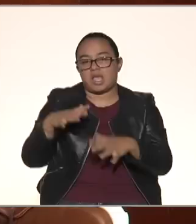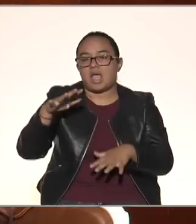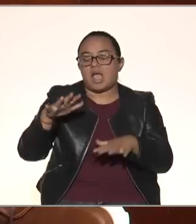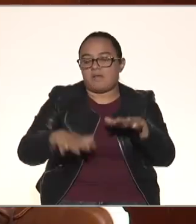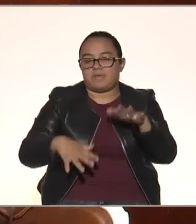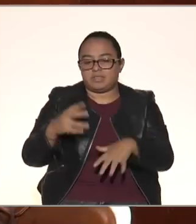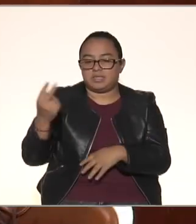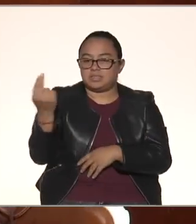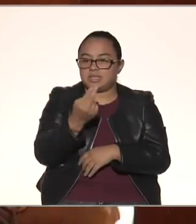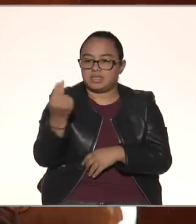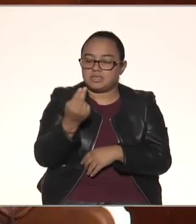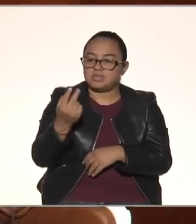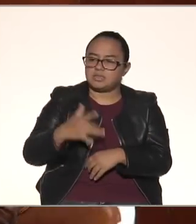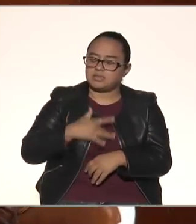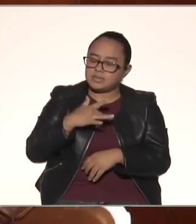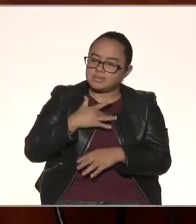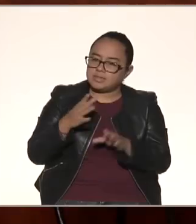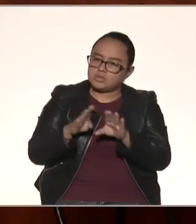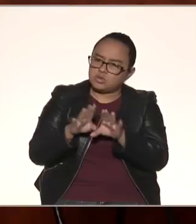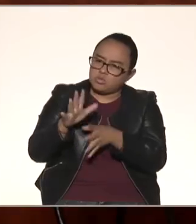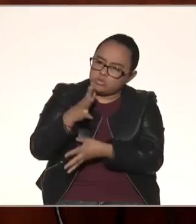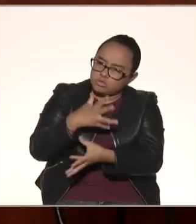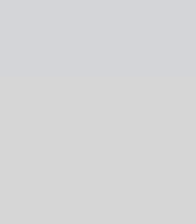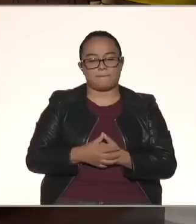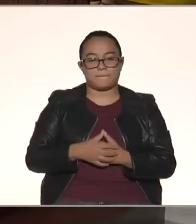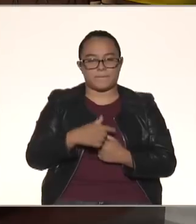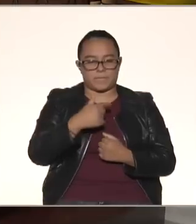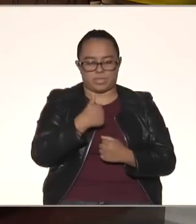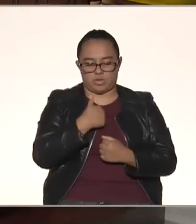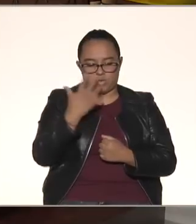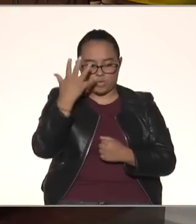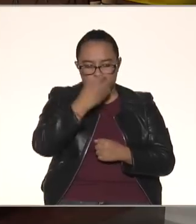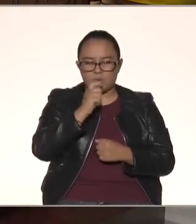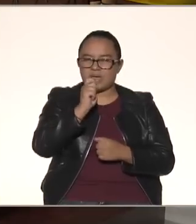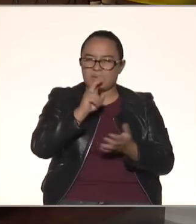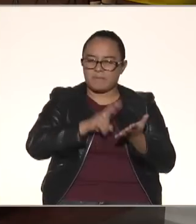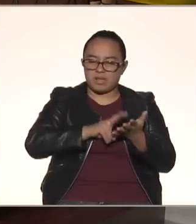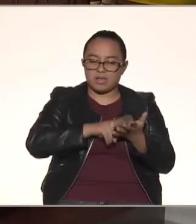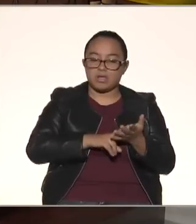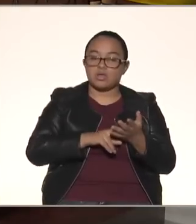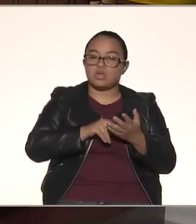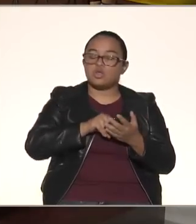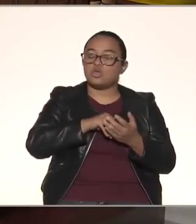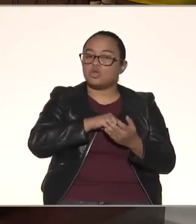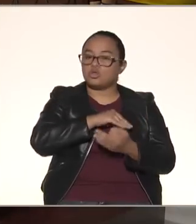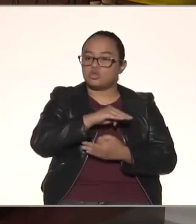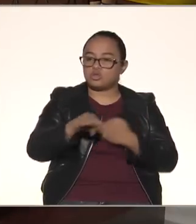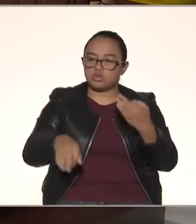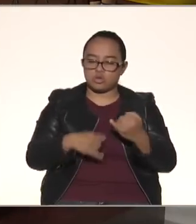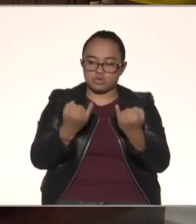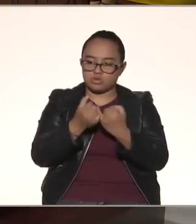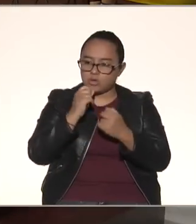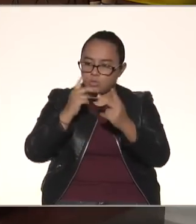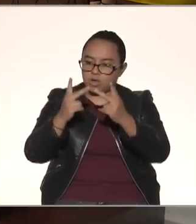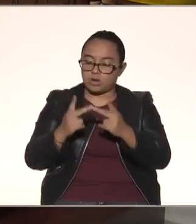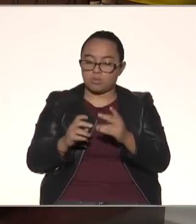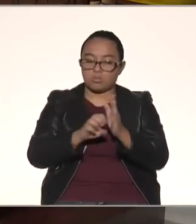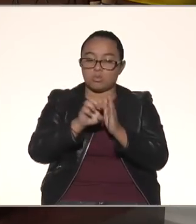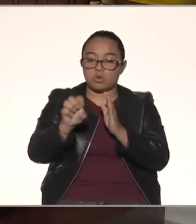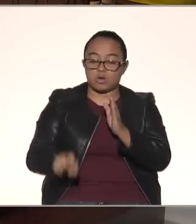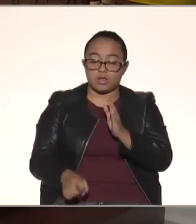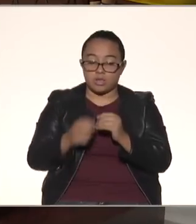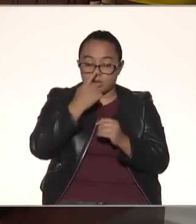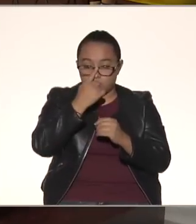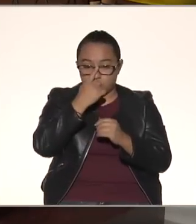meter el ingrediente de la empatía en el tema de la generosidad. De los valores es que todos están completamente conectados, si yo le pego a un valor,